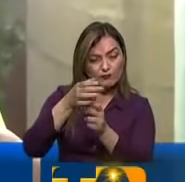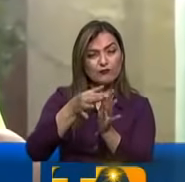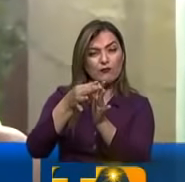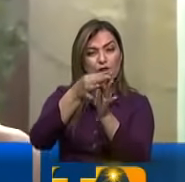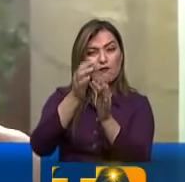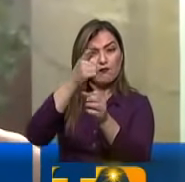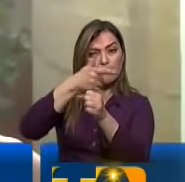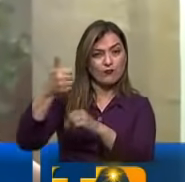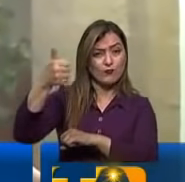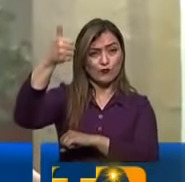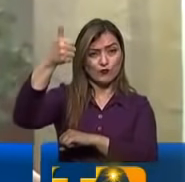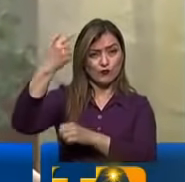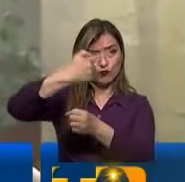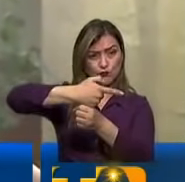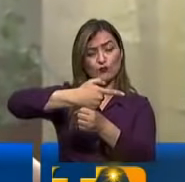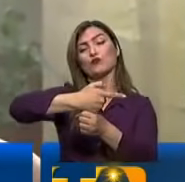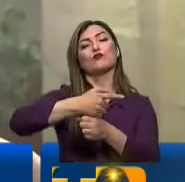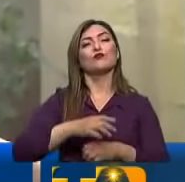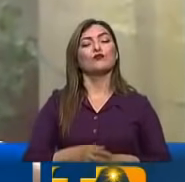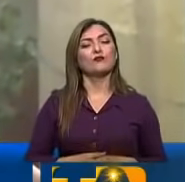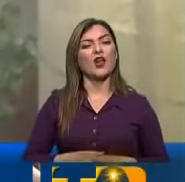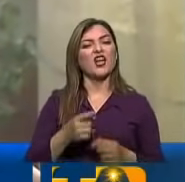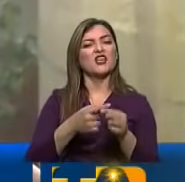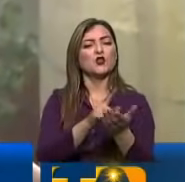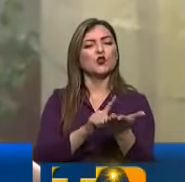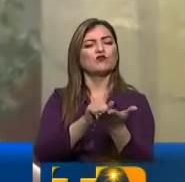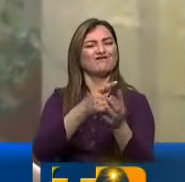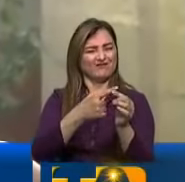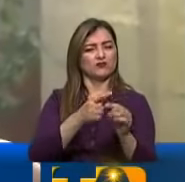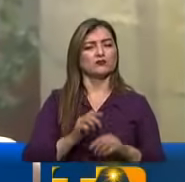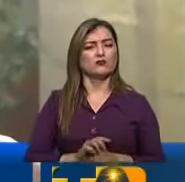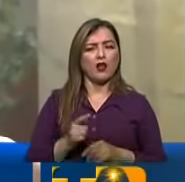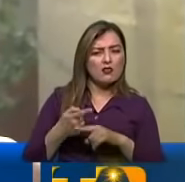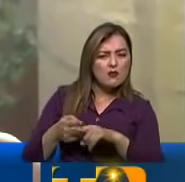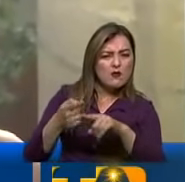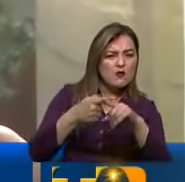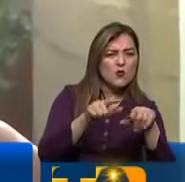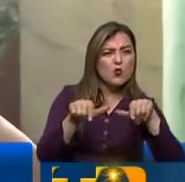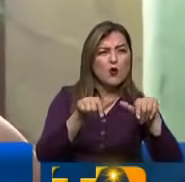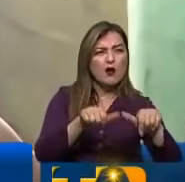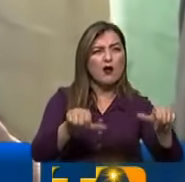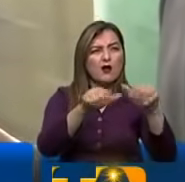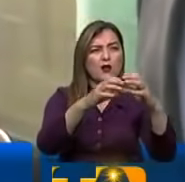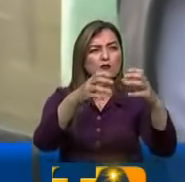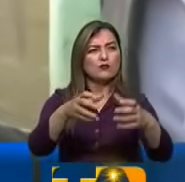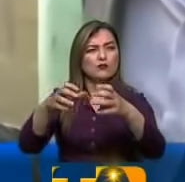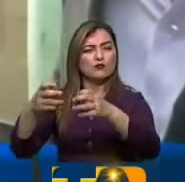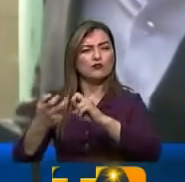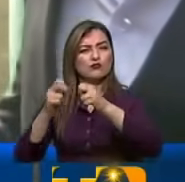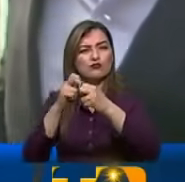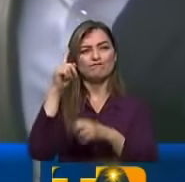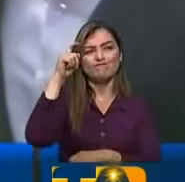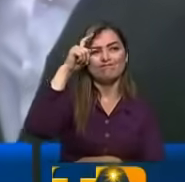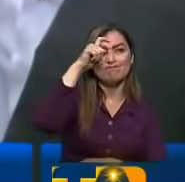nuestro comandante del Distrito Metropolitano de Quito, hemos identificado en diferentes sectores áreas con problemas críticos y áreas